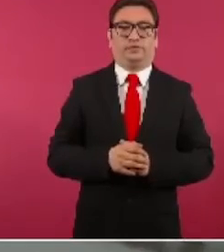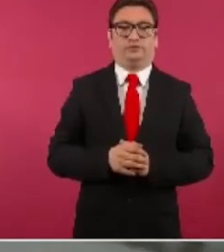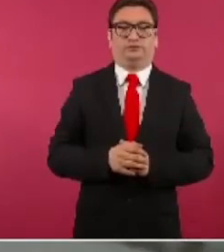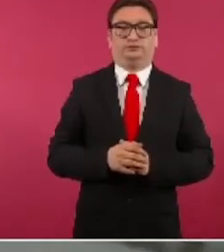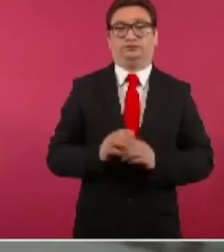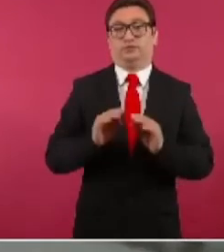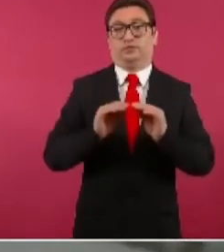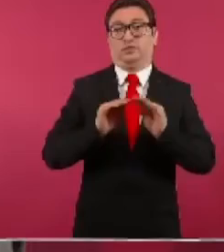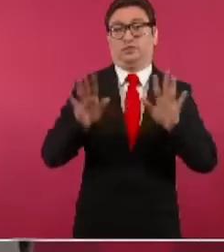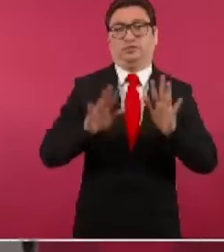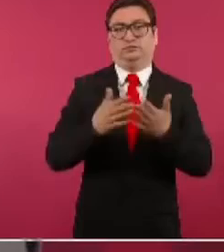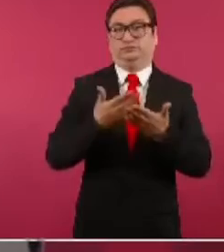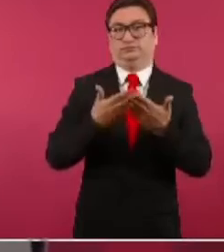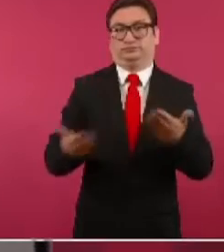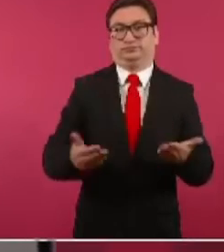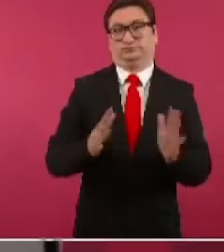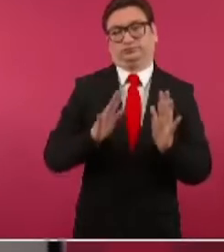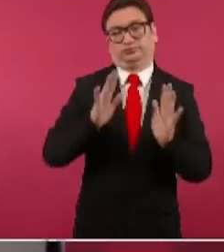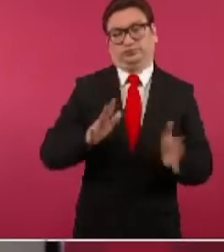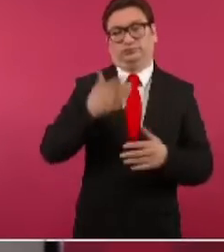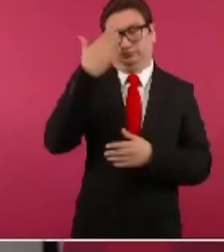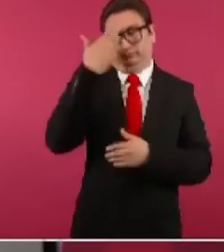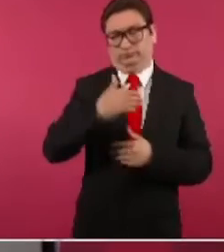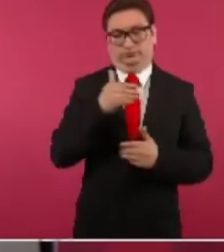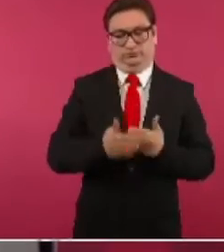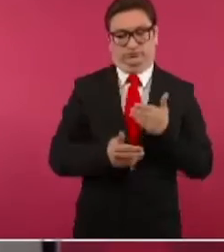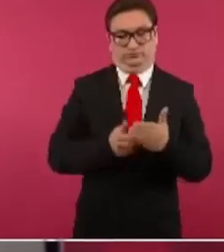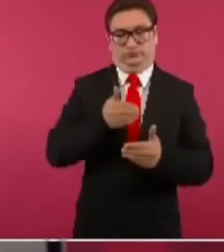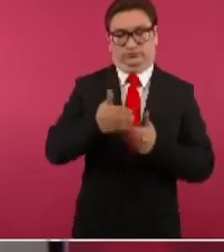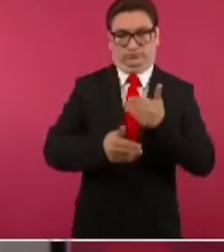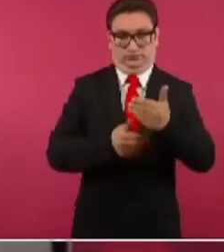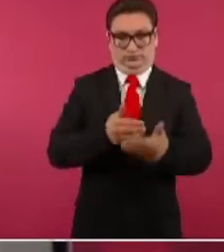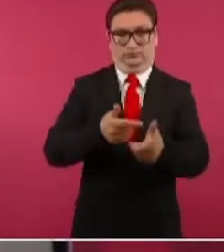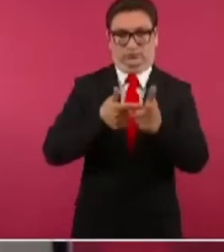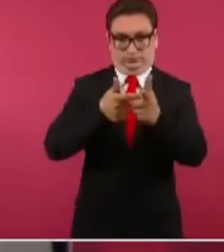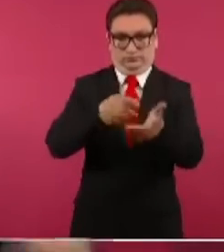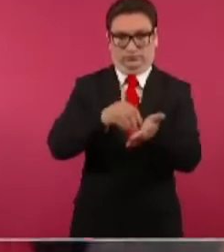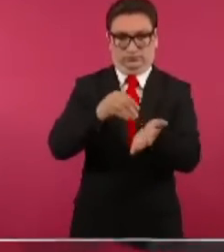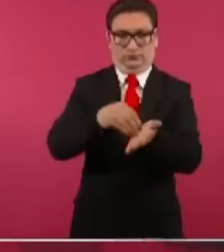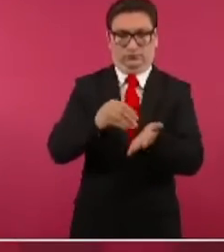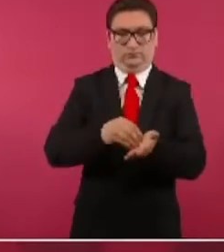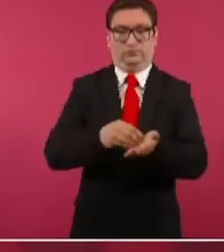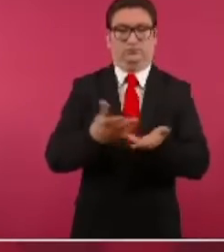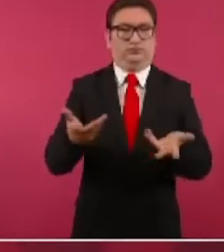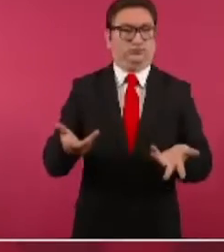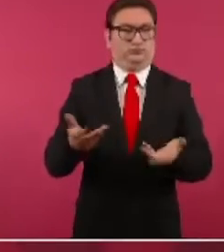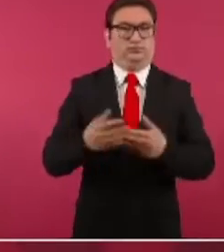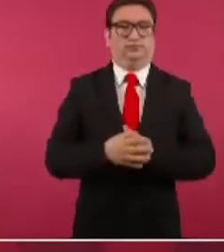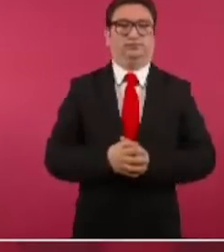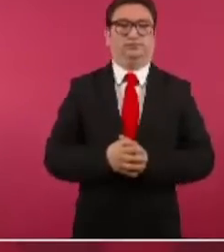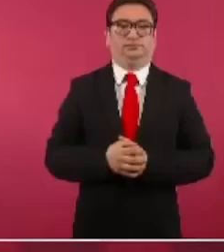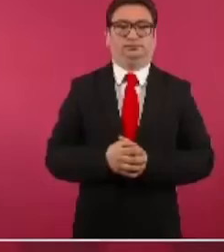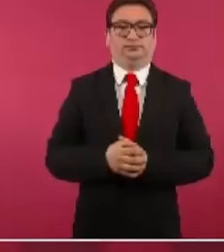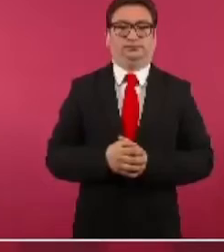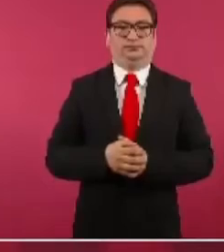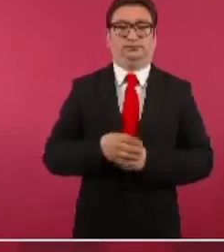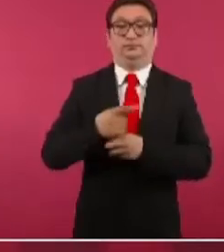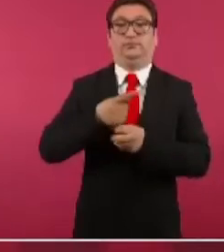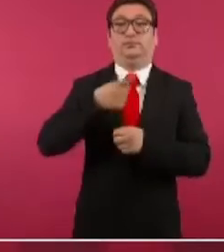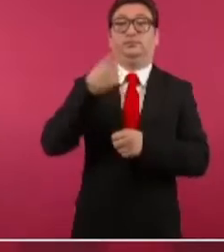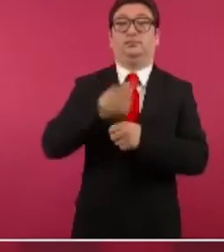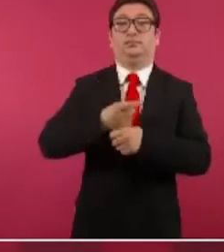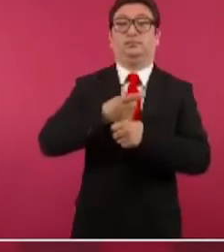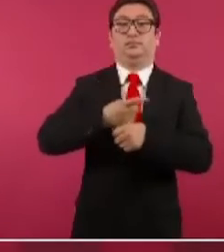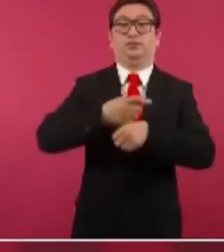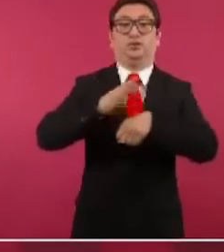por el procedimiento que se está llevando a cabo, primero se hizo una